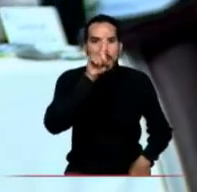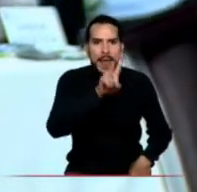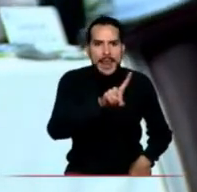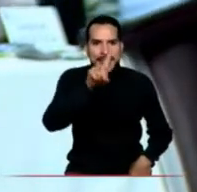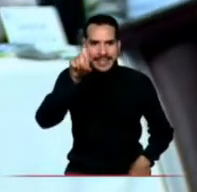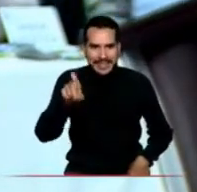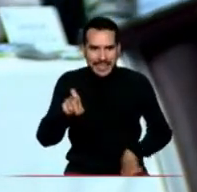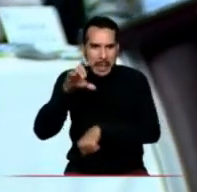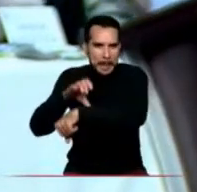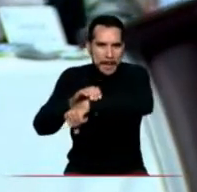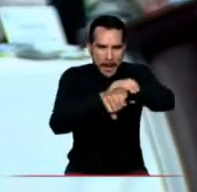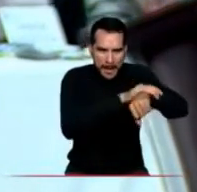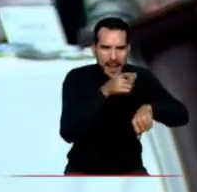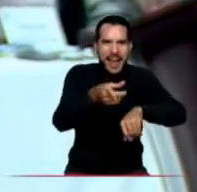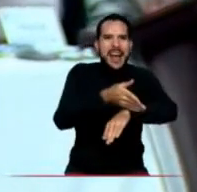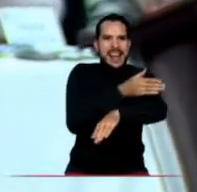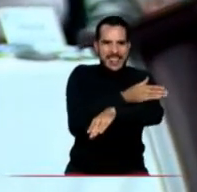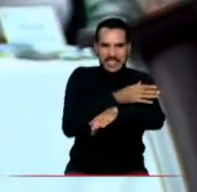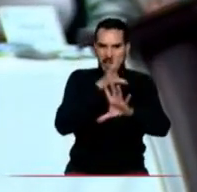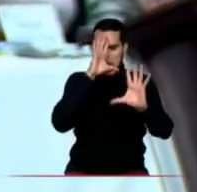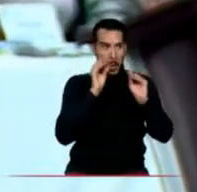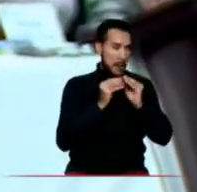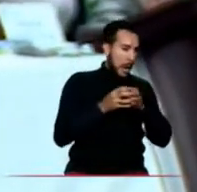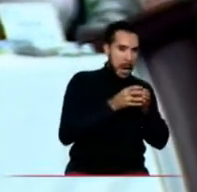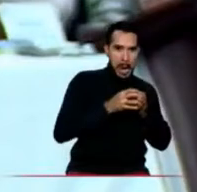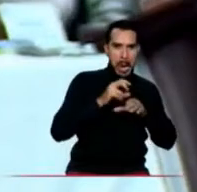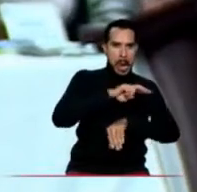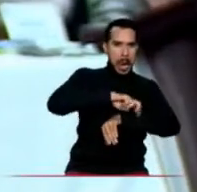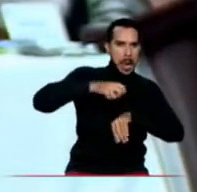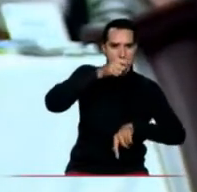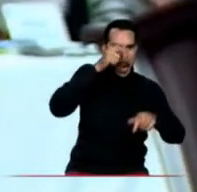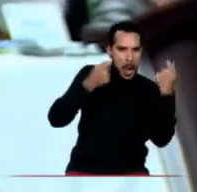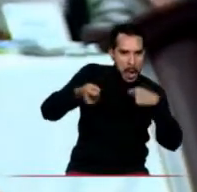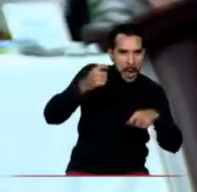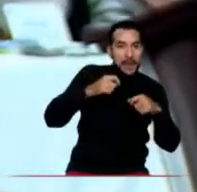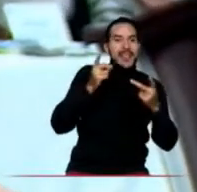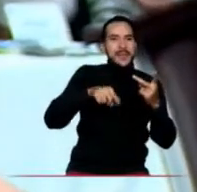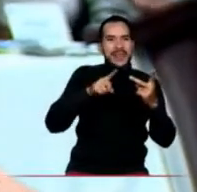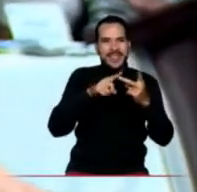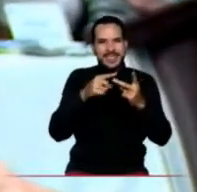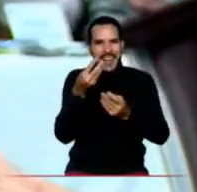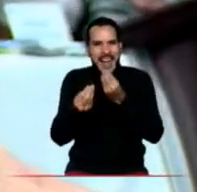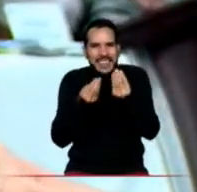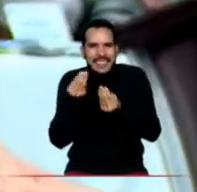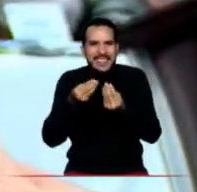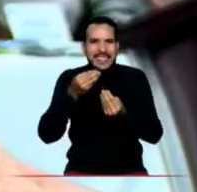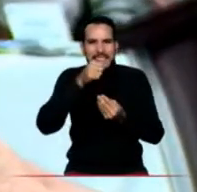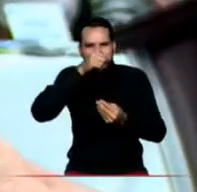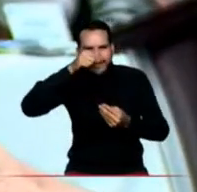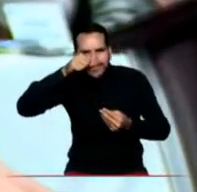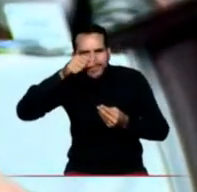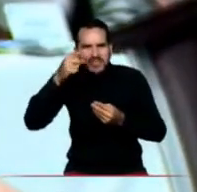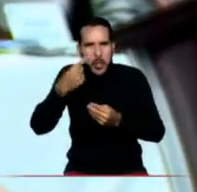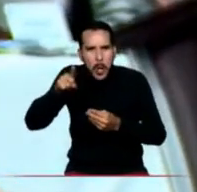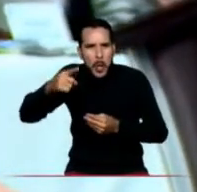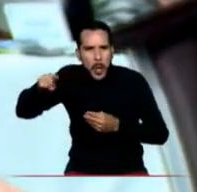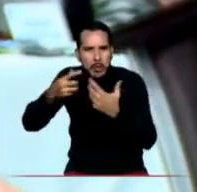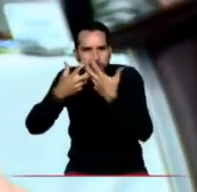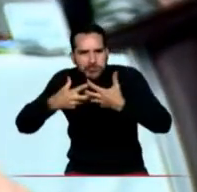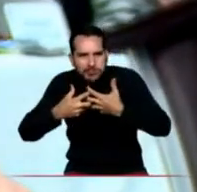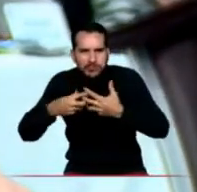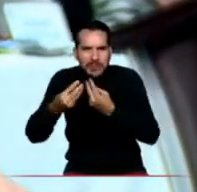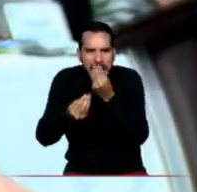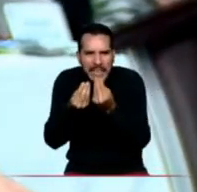para delinquir agravado, fabricación, tráfico o porte de sustancia estupefacientes. Estos grupos tienen injerencia en la